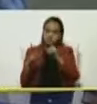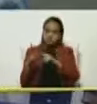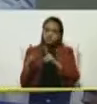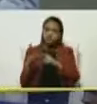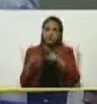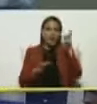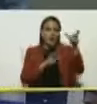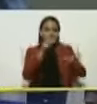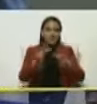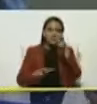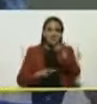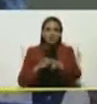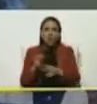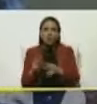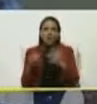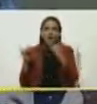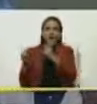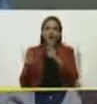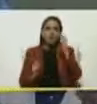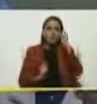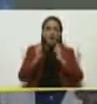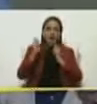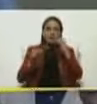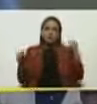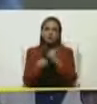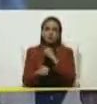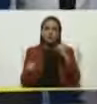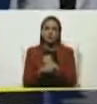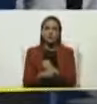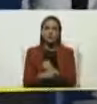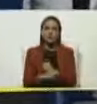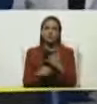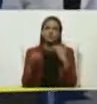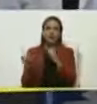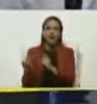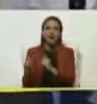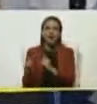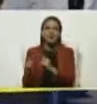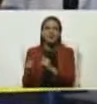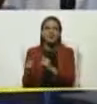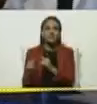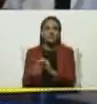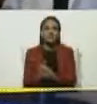Daniel Alvarado. Por aquí tenemos a Suzette Vera